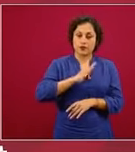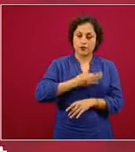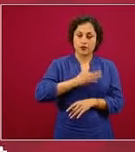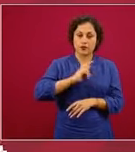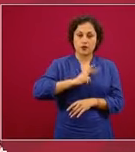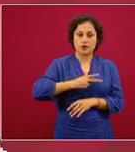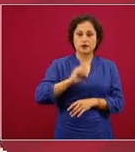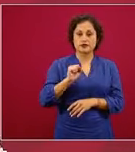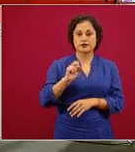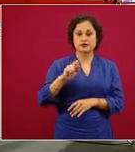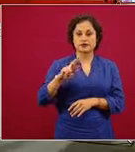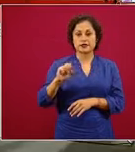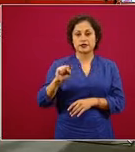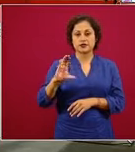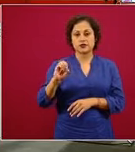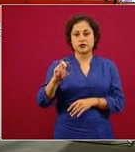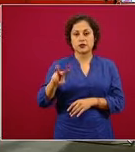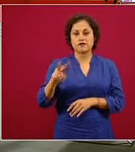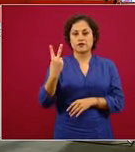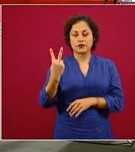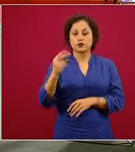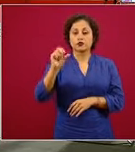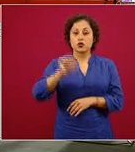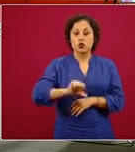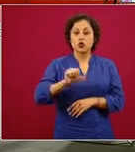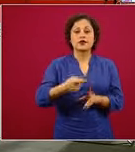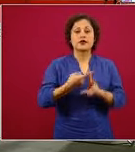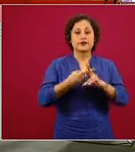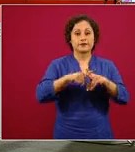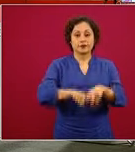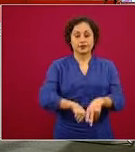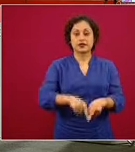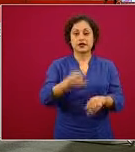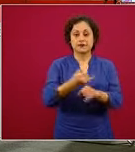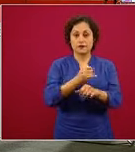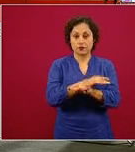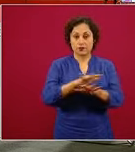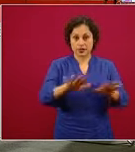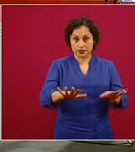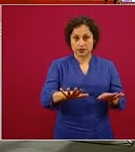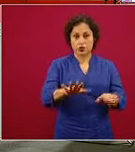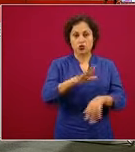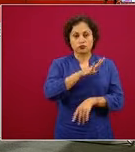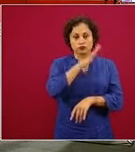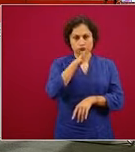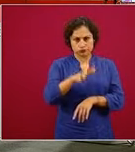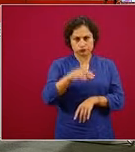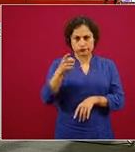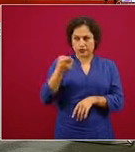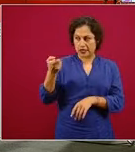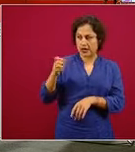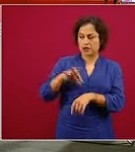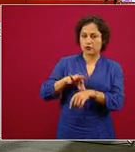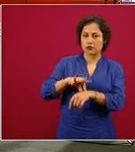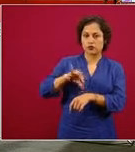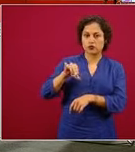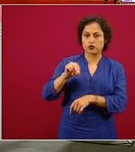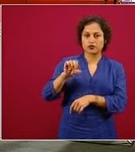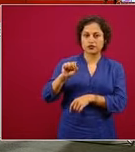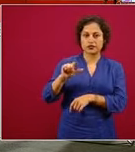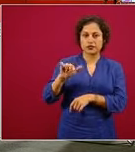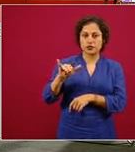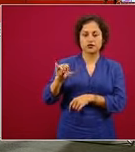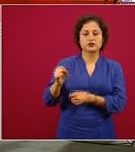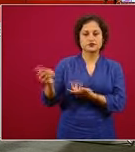SARS-CoV-2. Hoy vamos a tener el informe técnico diario que presentará el doctor José Luis Salomía y, desde luego,